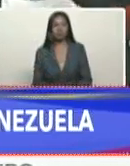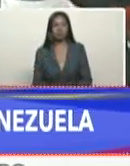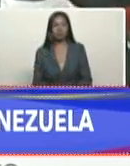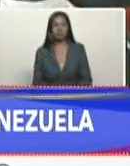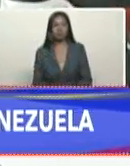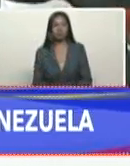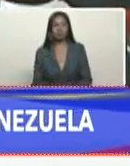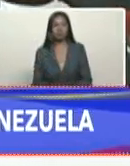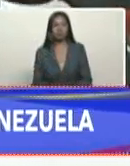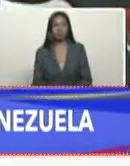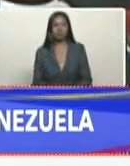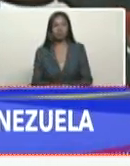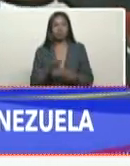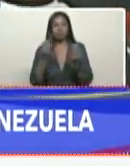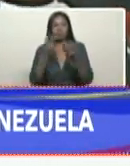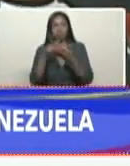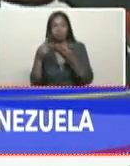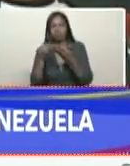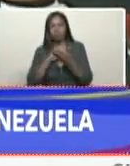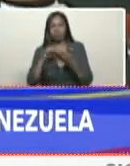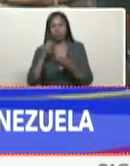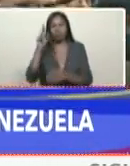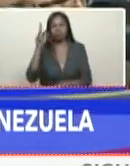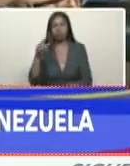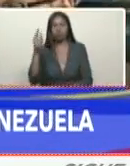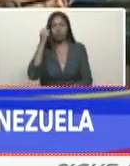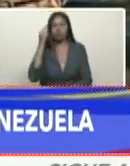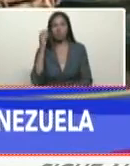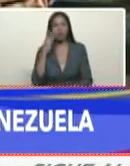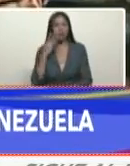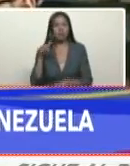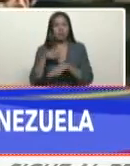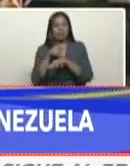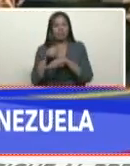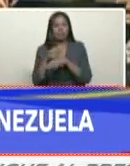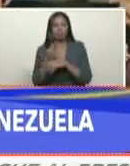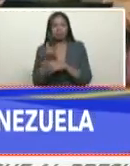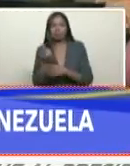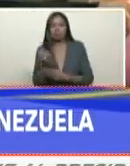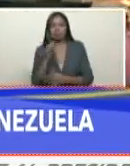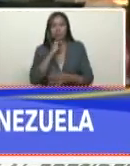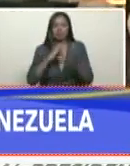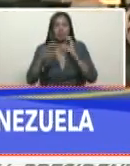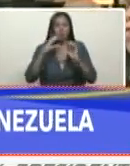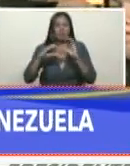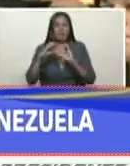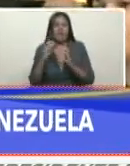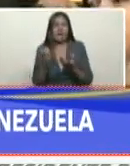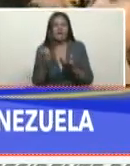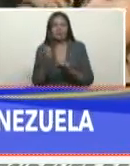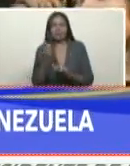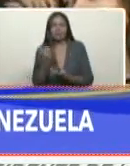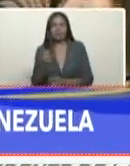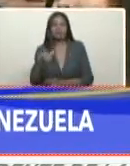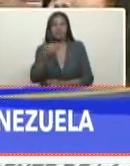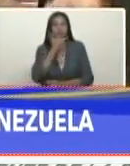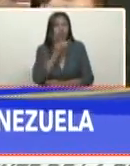Son muchas cosas que a diario hacemos. A veces no tenemos el tiempo de comunicarlas todas. Es un error.